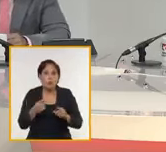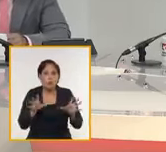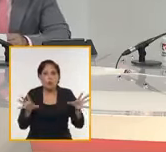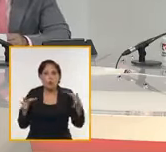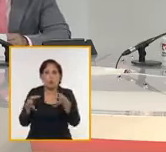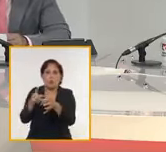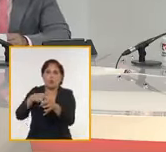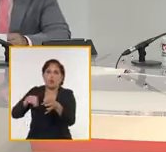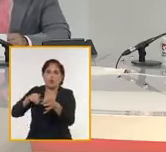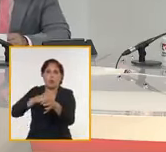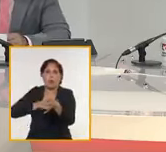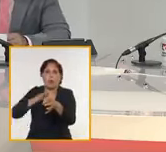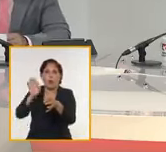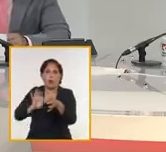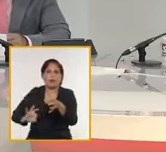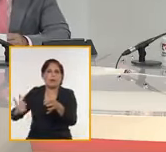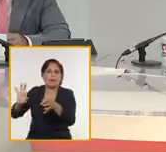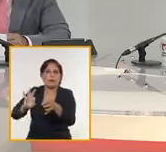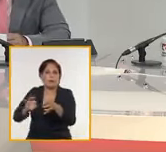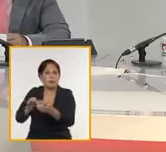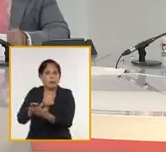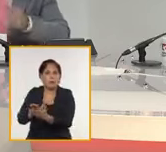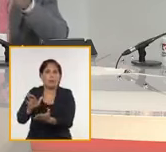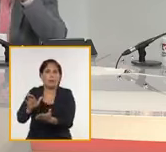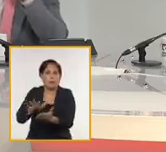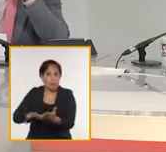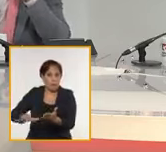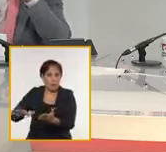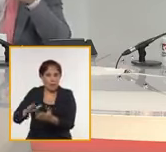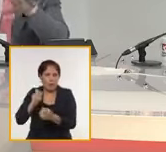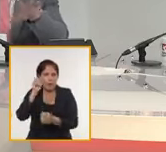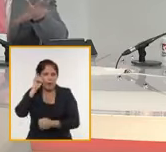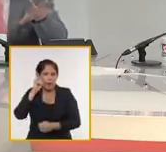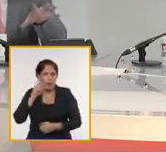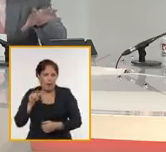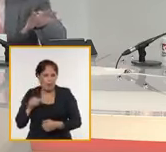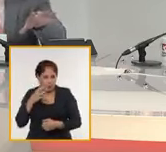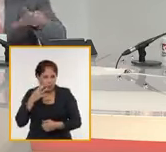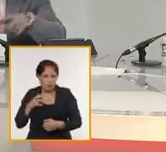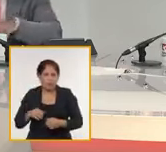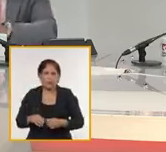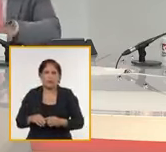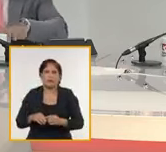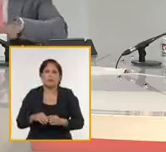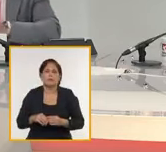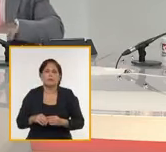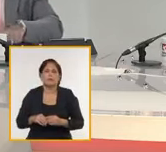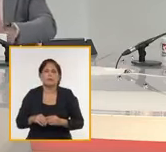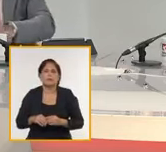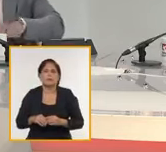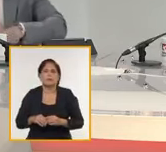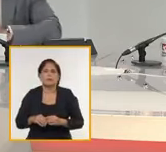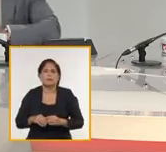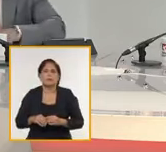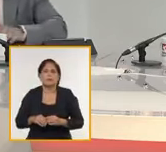que pertenezcan a una organización, que se comprometan con toda esa filosofía de la que usted habla, es importante también para la estabilidad y sobre todo